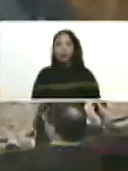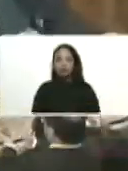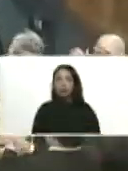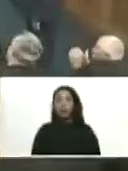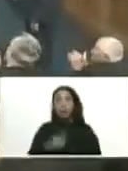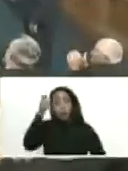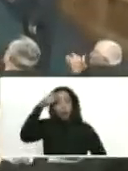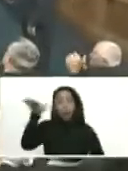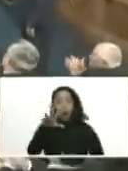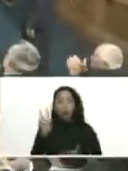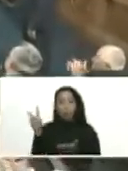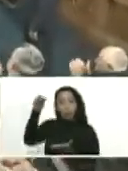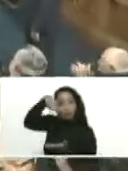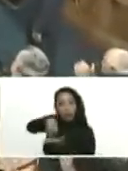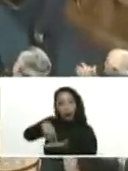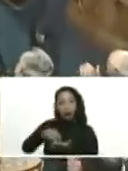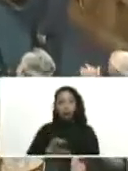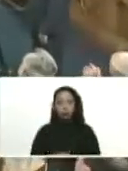Un pueblo de pie.